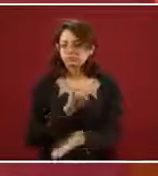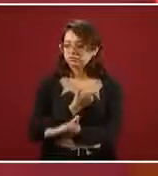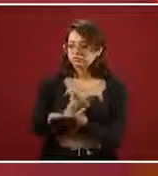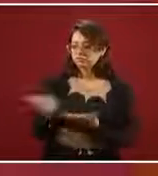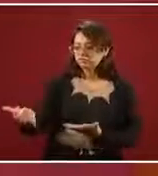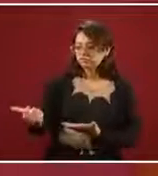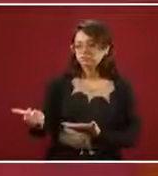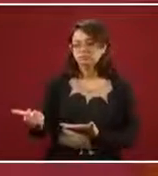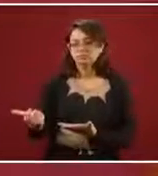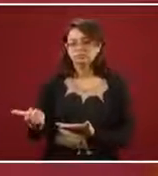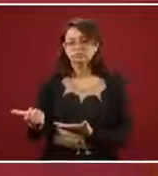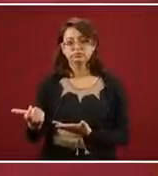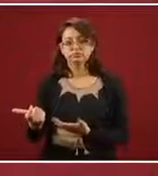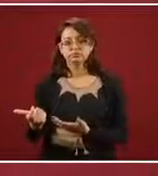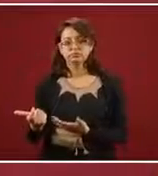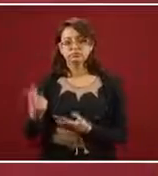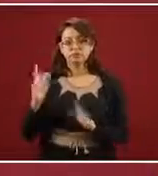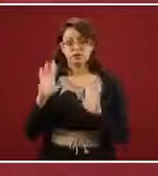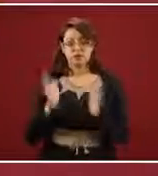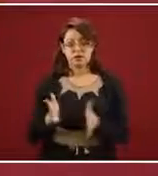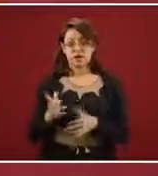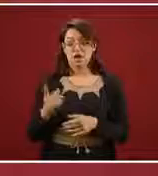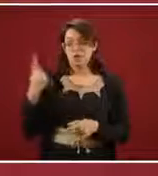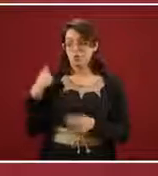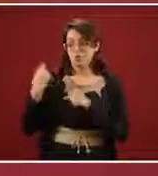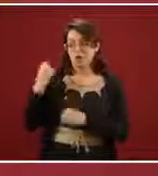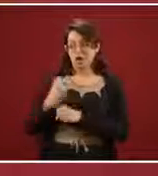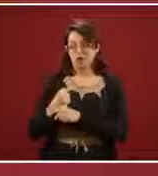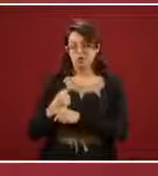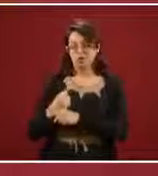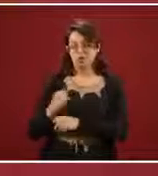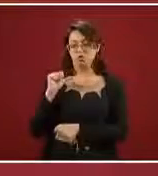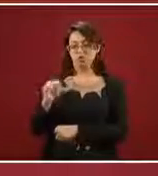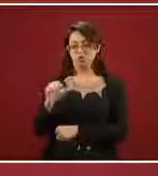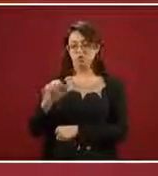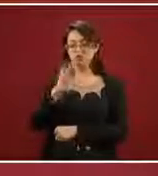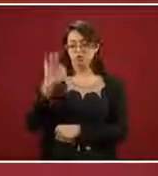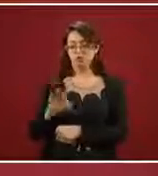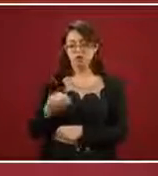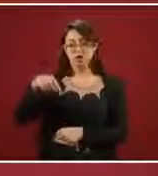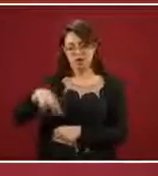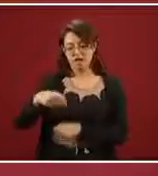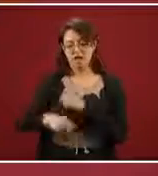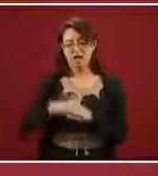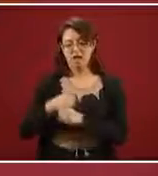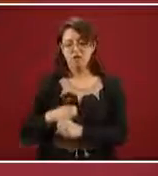hasta con estos 2 aumentos, del 16 y del 20,